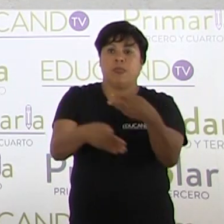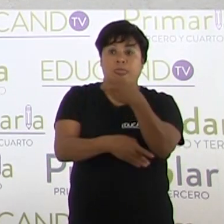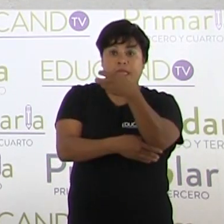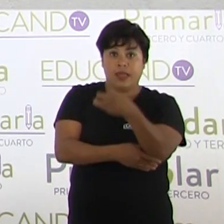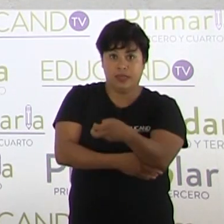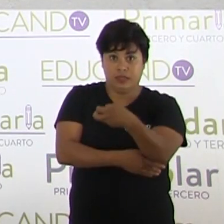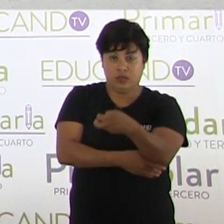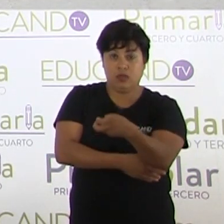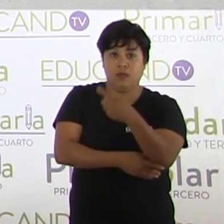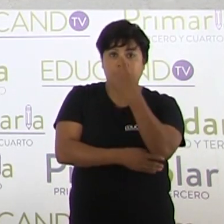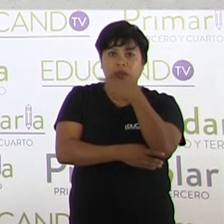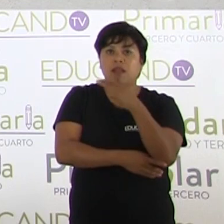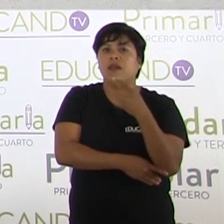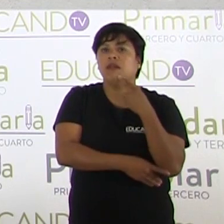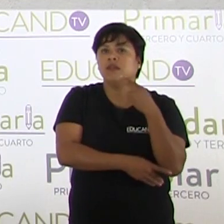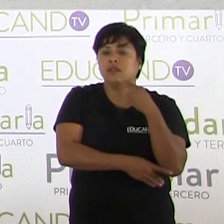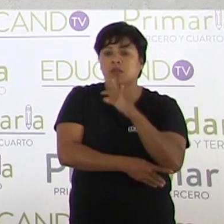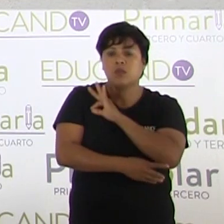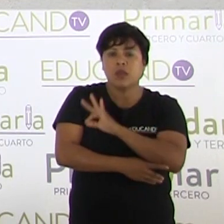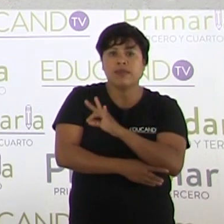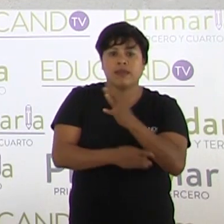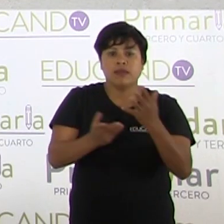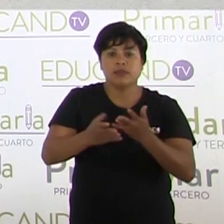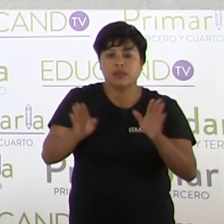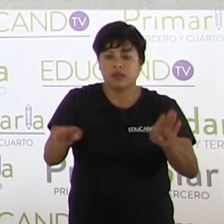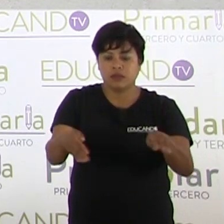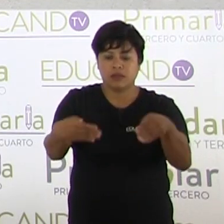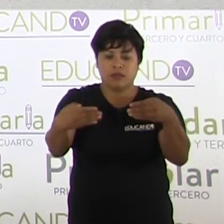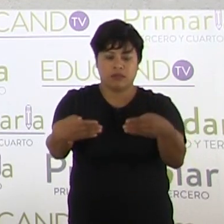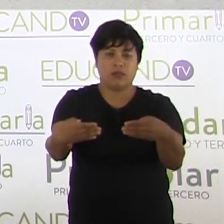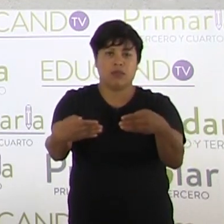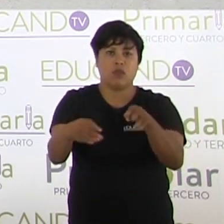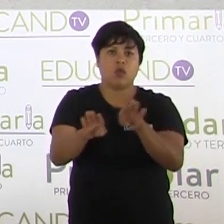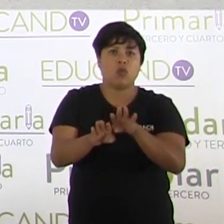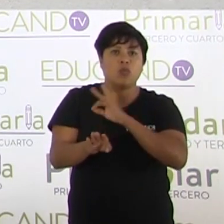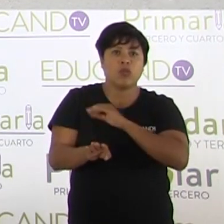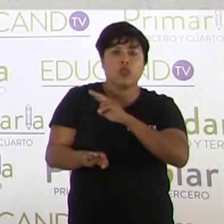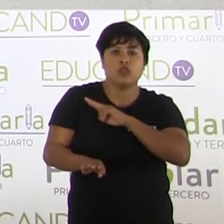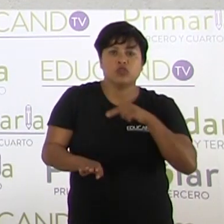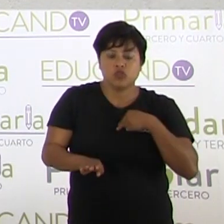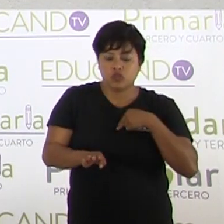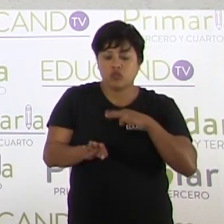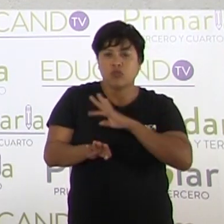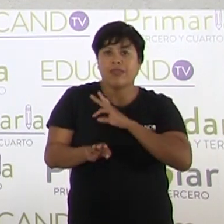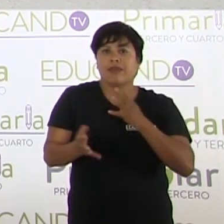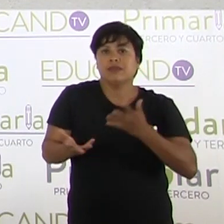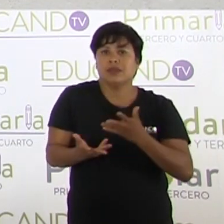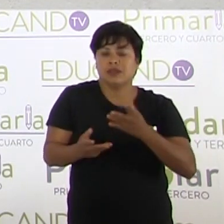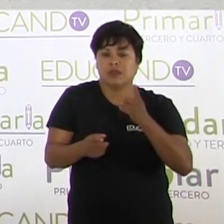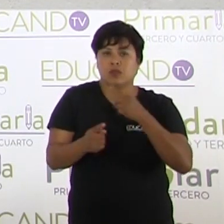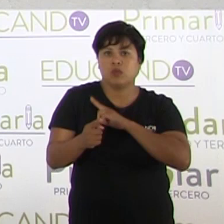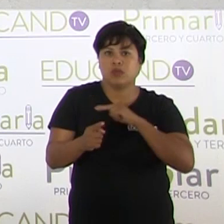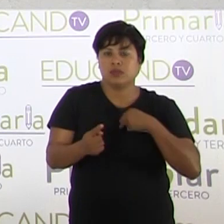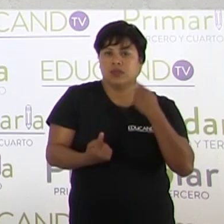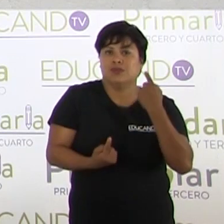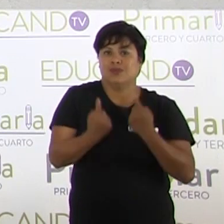Que estos se conviertan entonces en insumos para